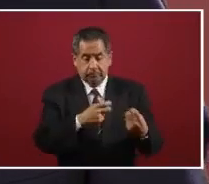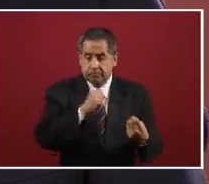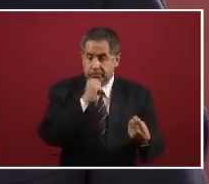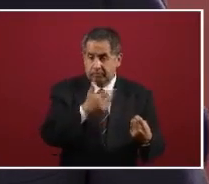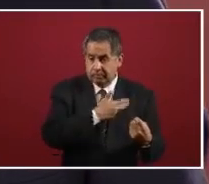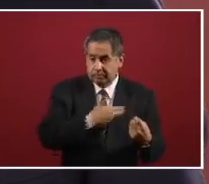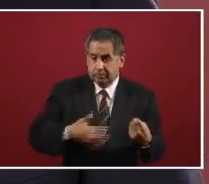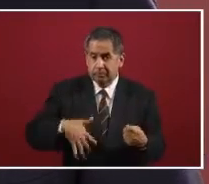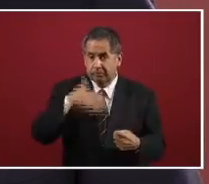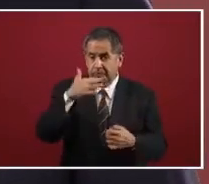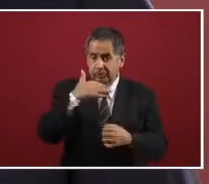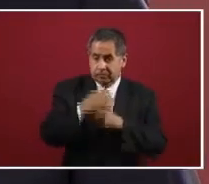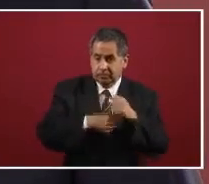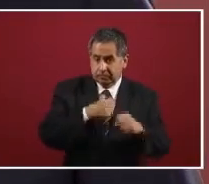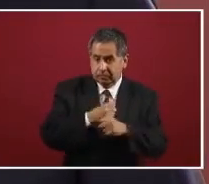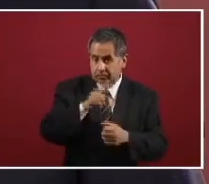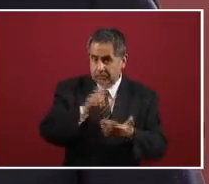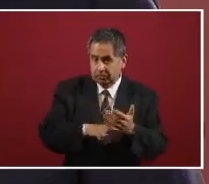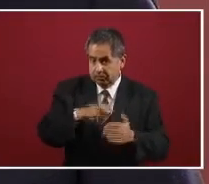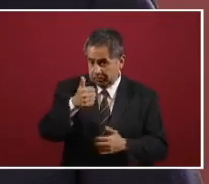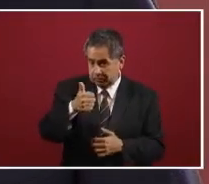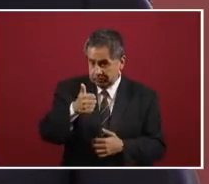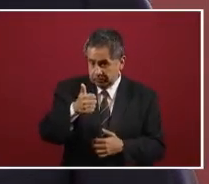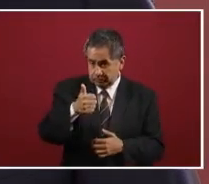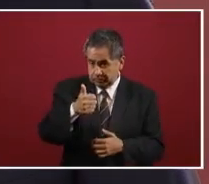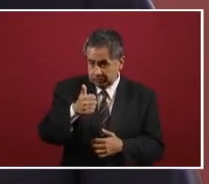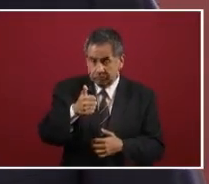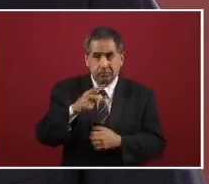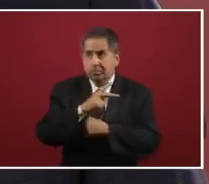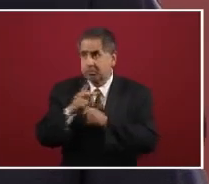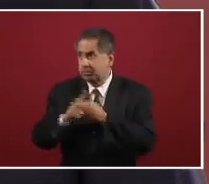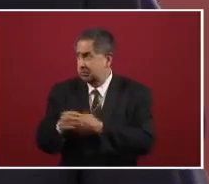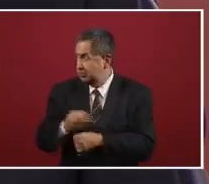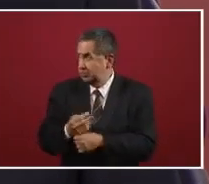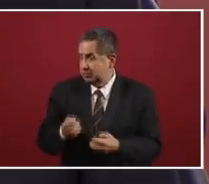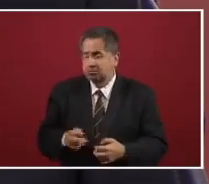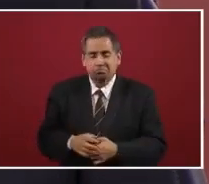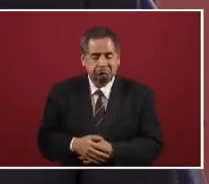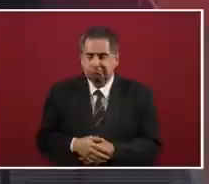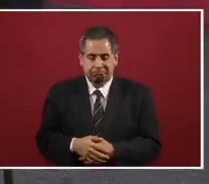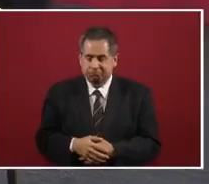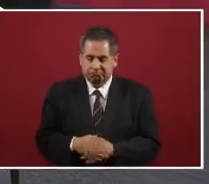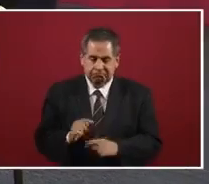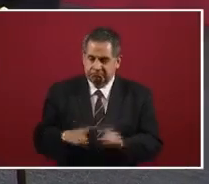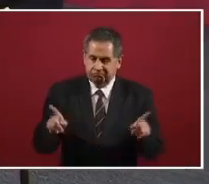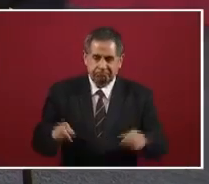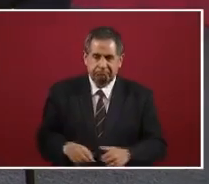el fraude del 2006, no estaría el país como está.